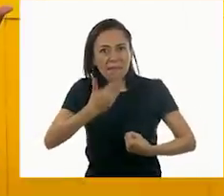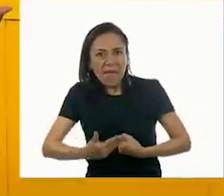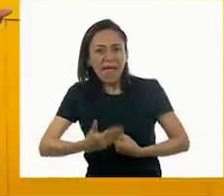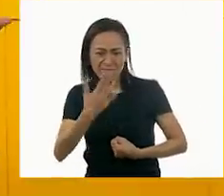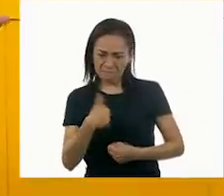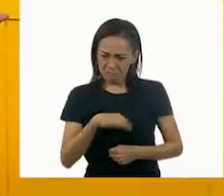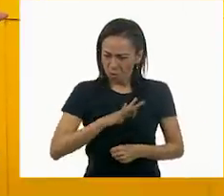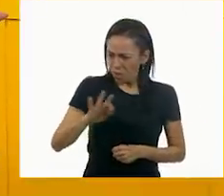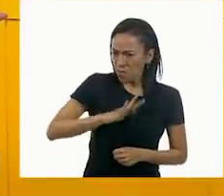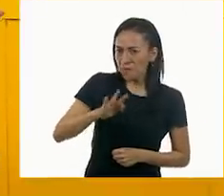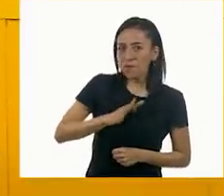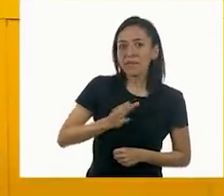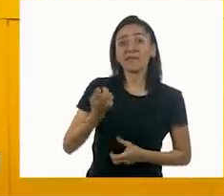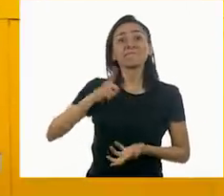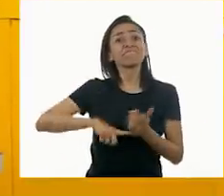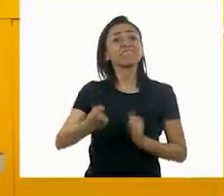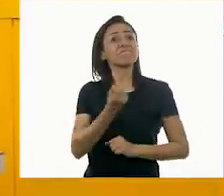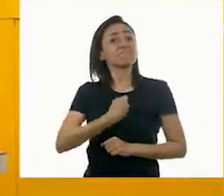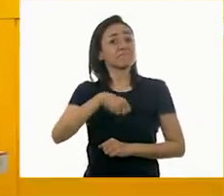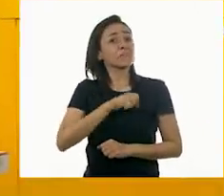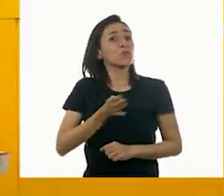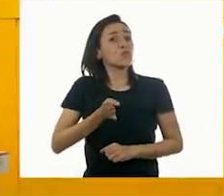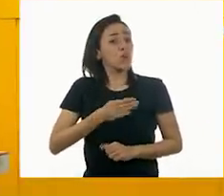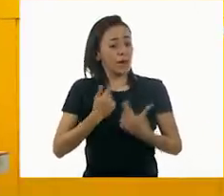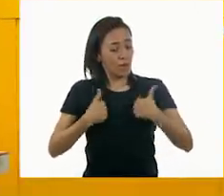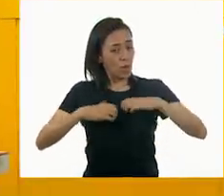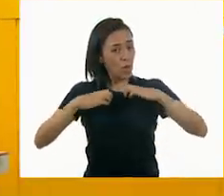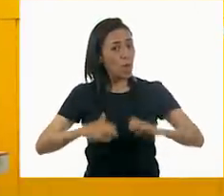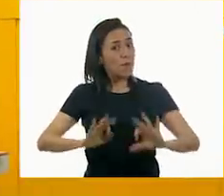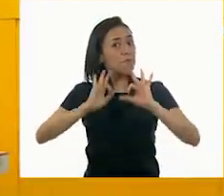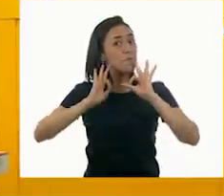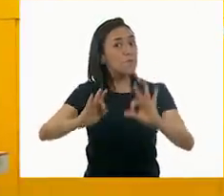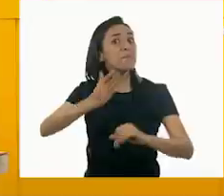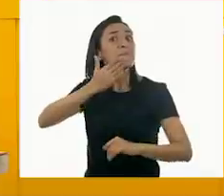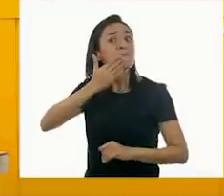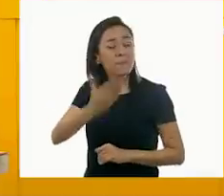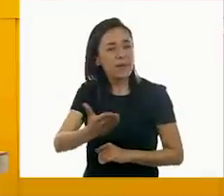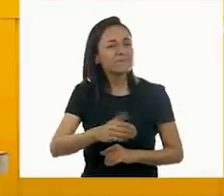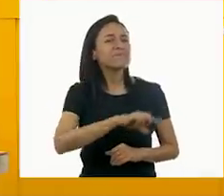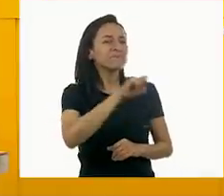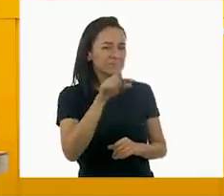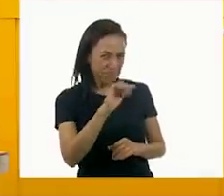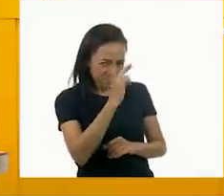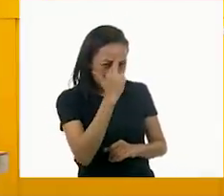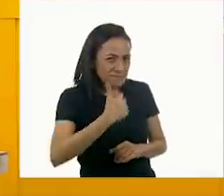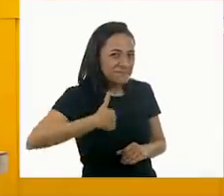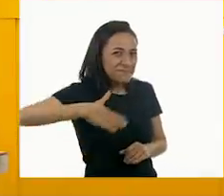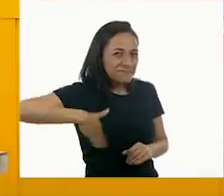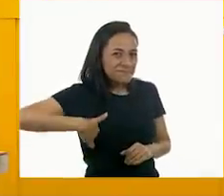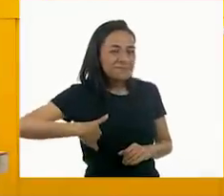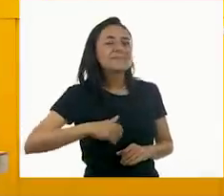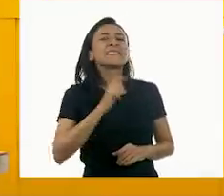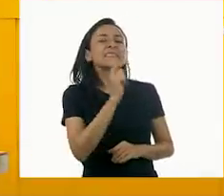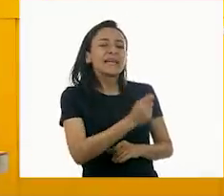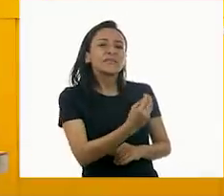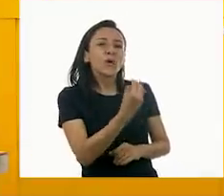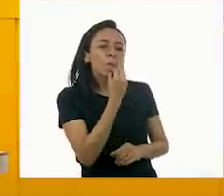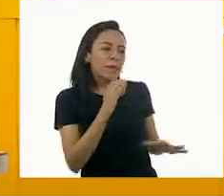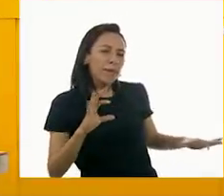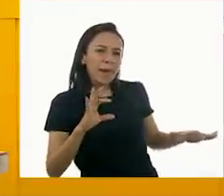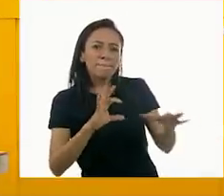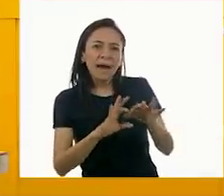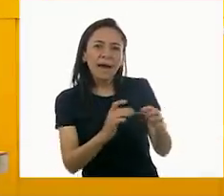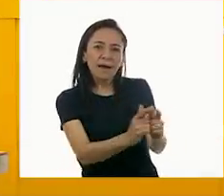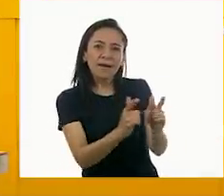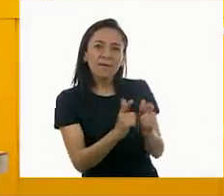habíamos mencionado en un inicio, a los alimentos que pertenecen al grupo verde pueden